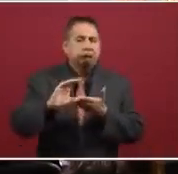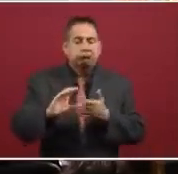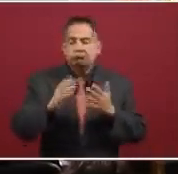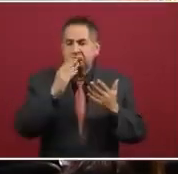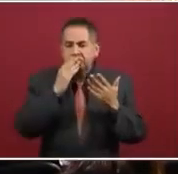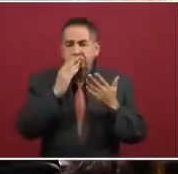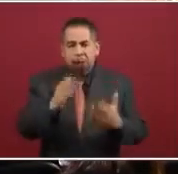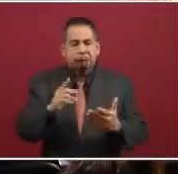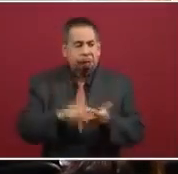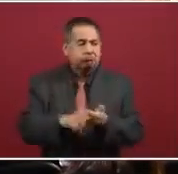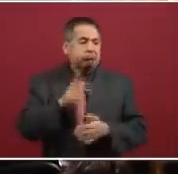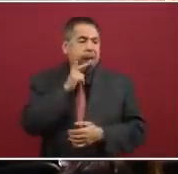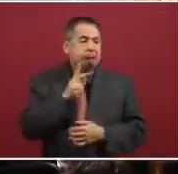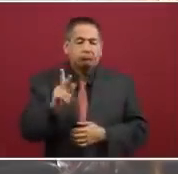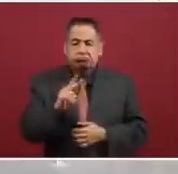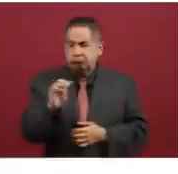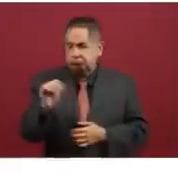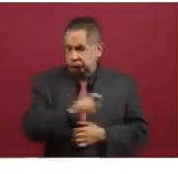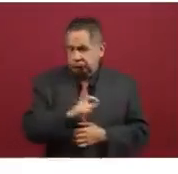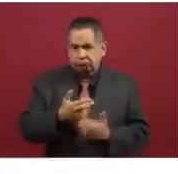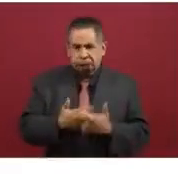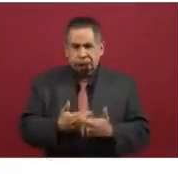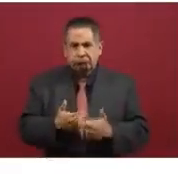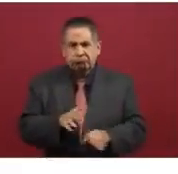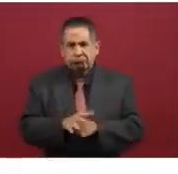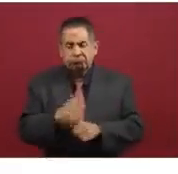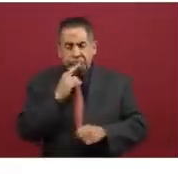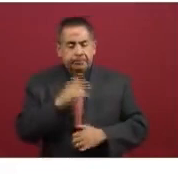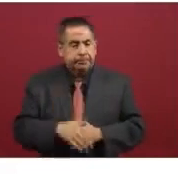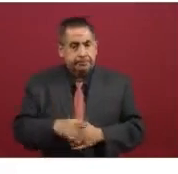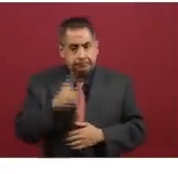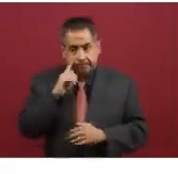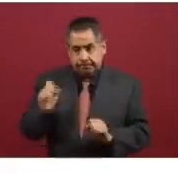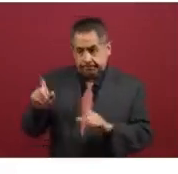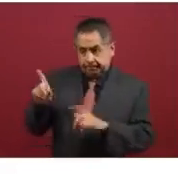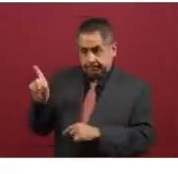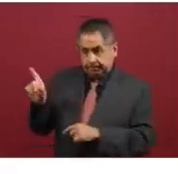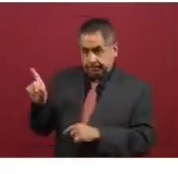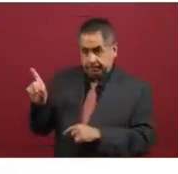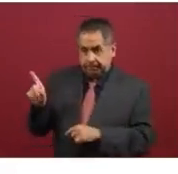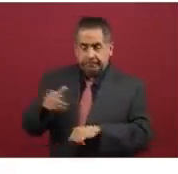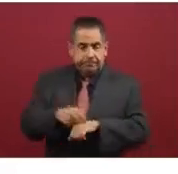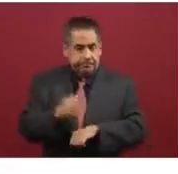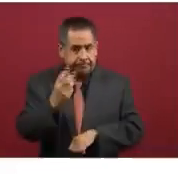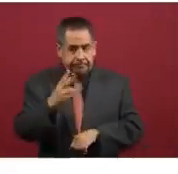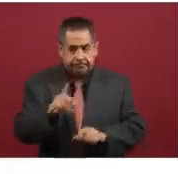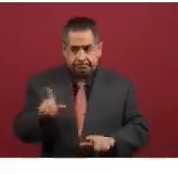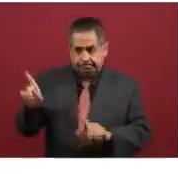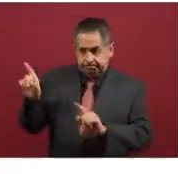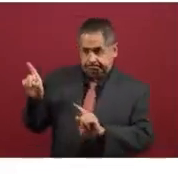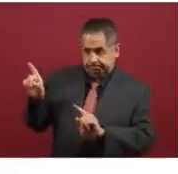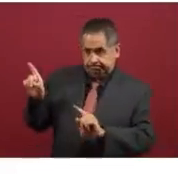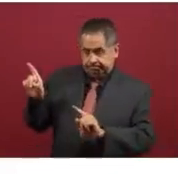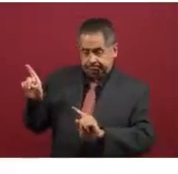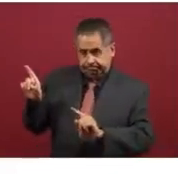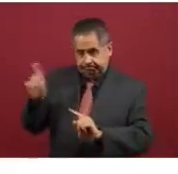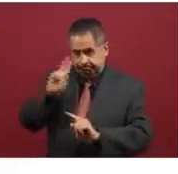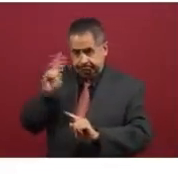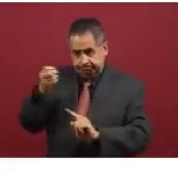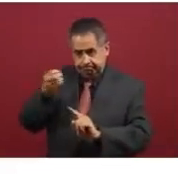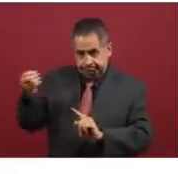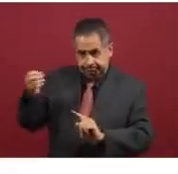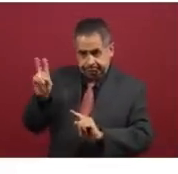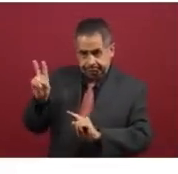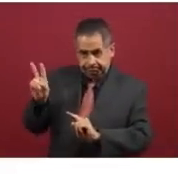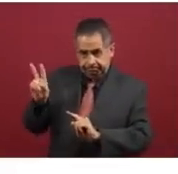deficitario de Petróleos Mexicanos. En la gráfica número 3 podemos observar que de